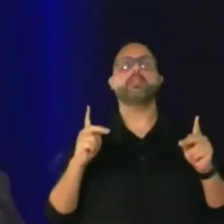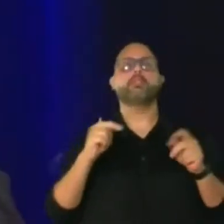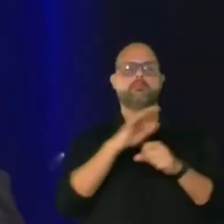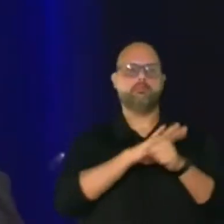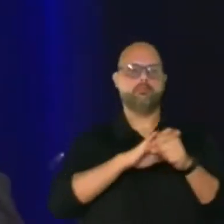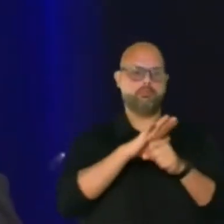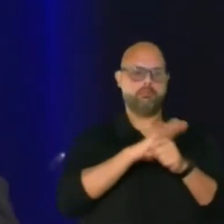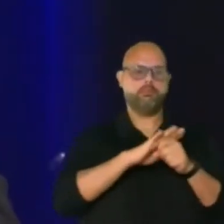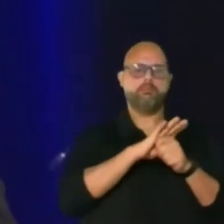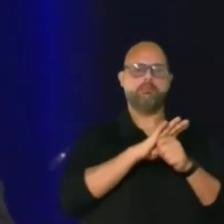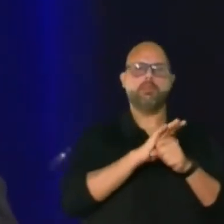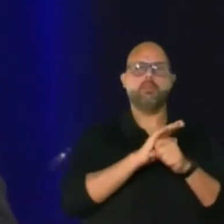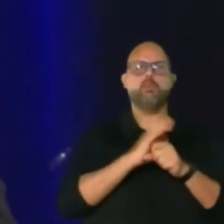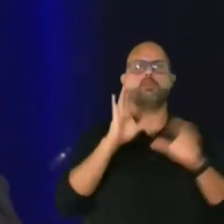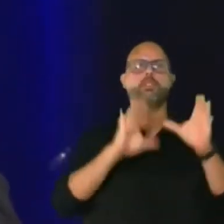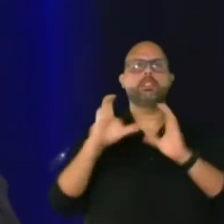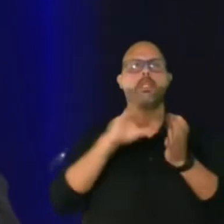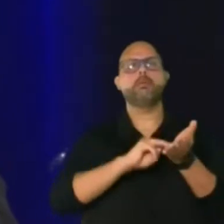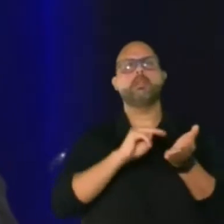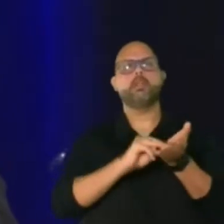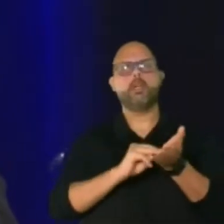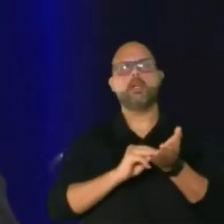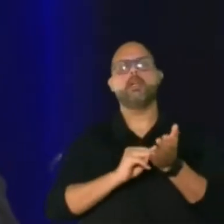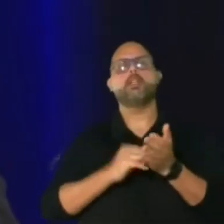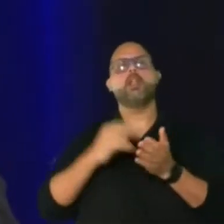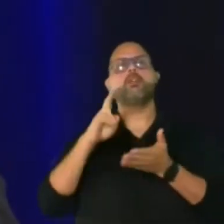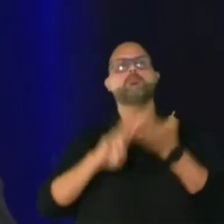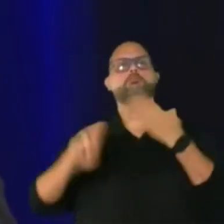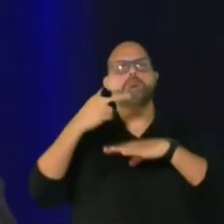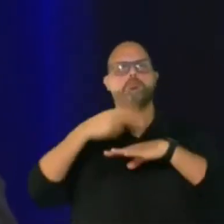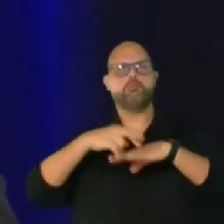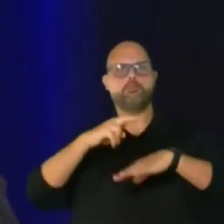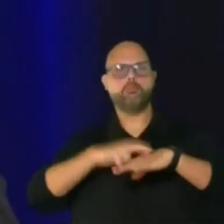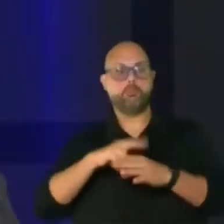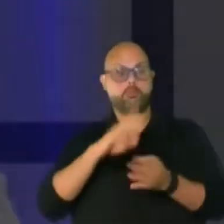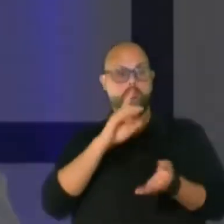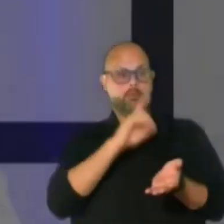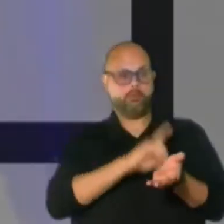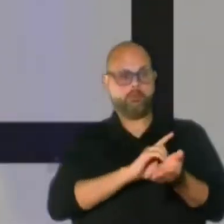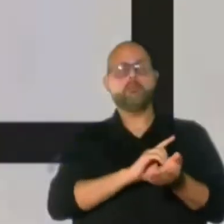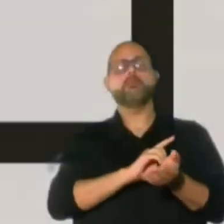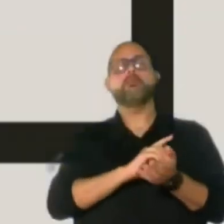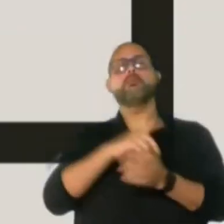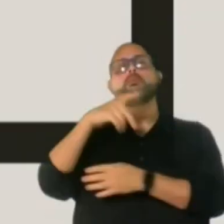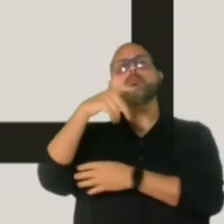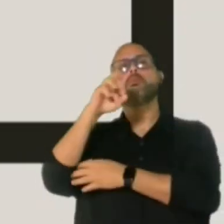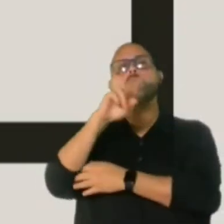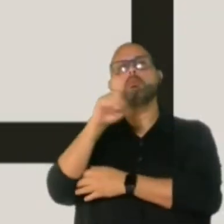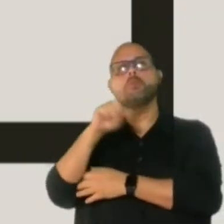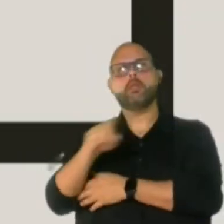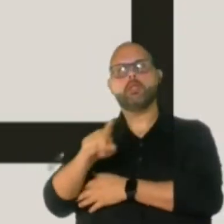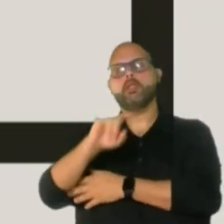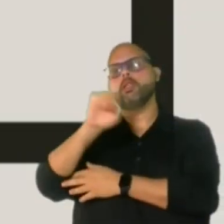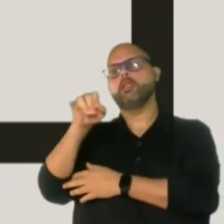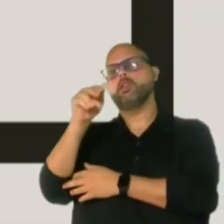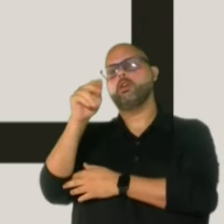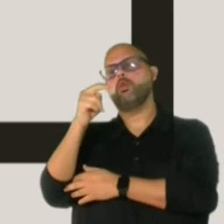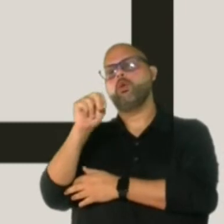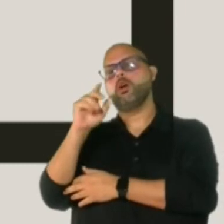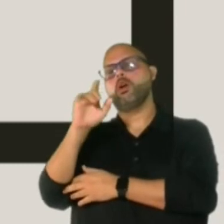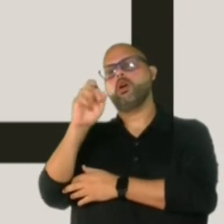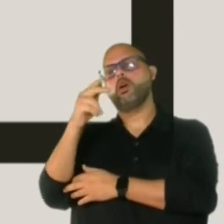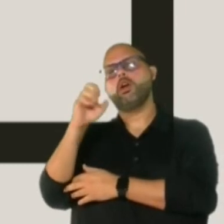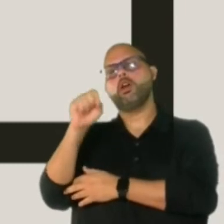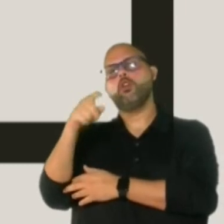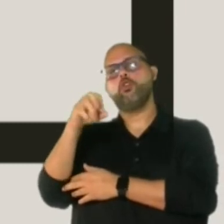al doctor Eric Suárez y también los doctores Cintia Pérez y Juan Carlos Reyes, que son miembros del Comité